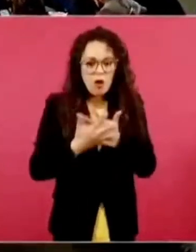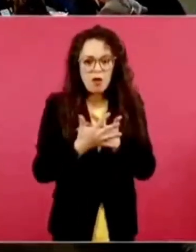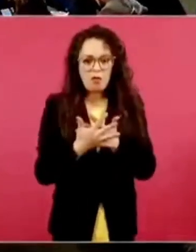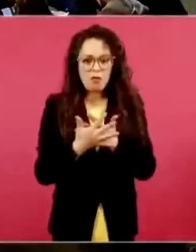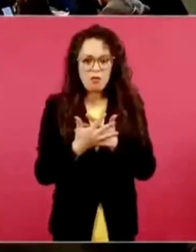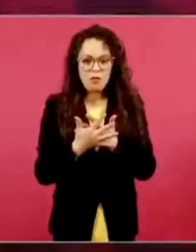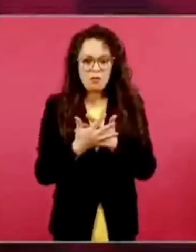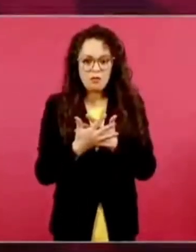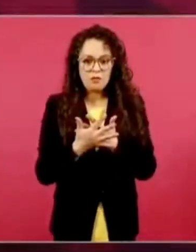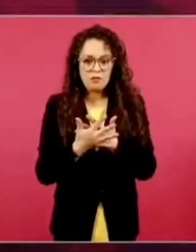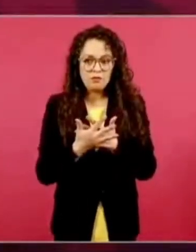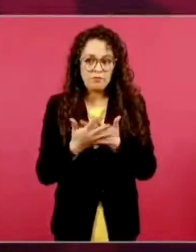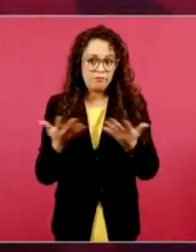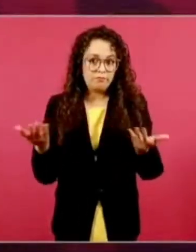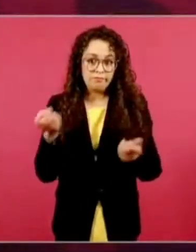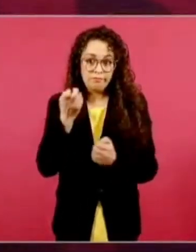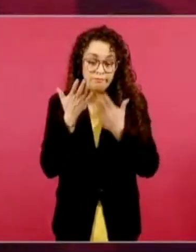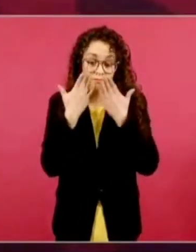no habría eso.